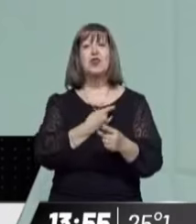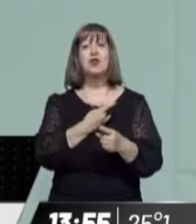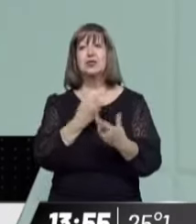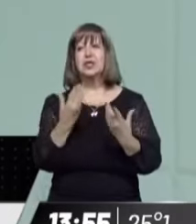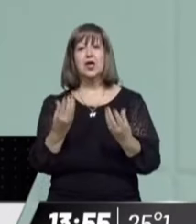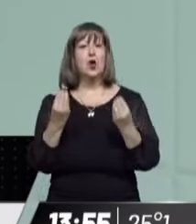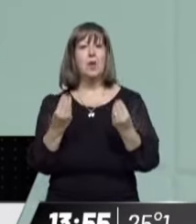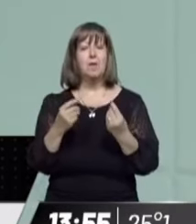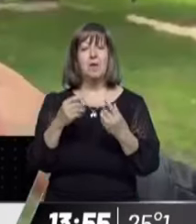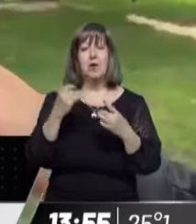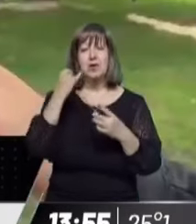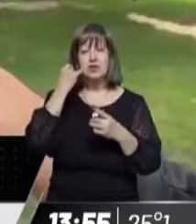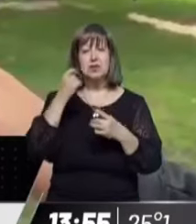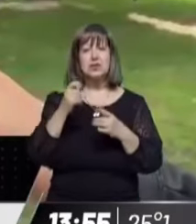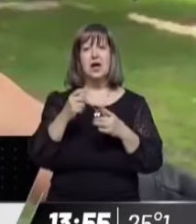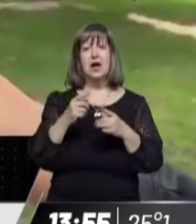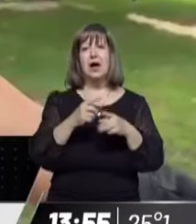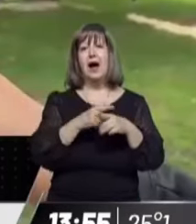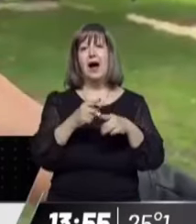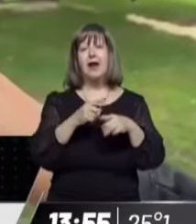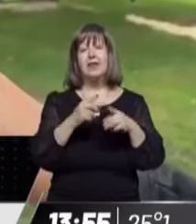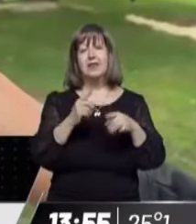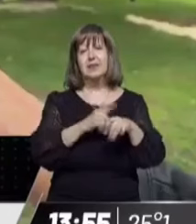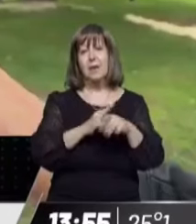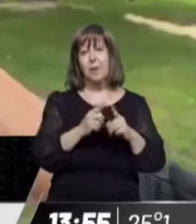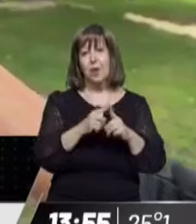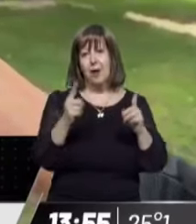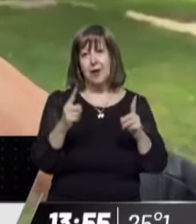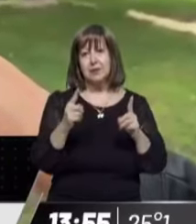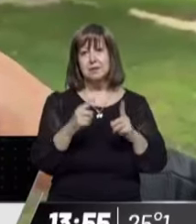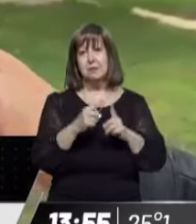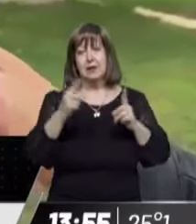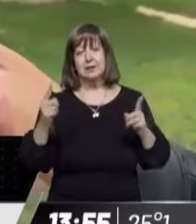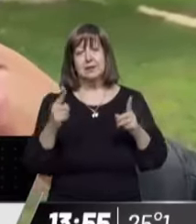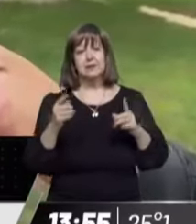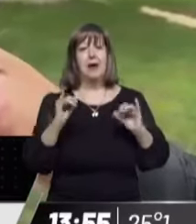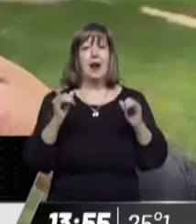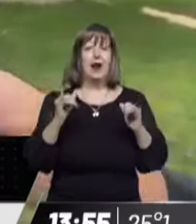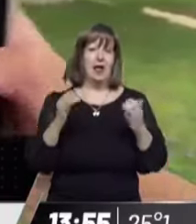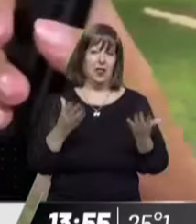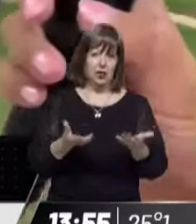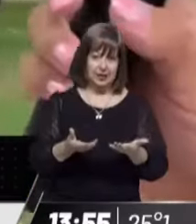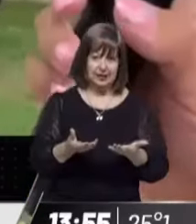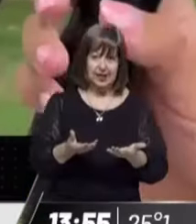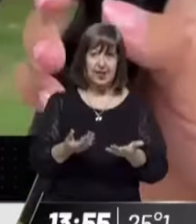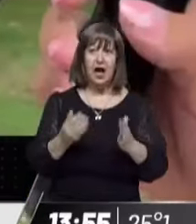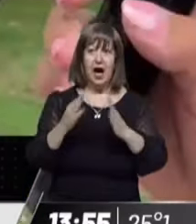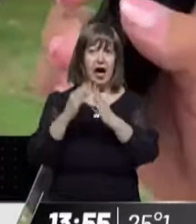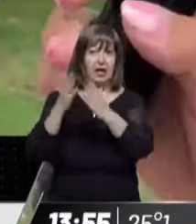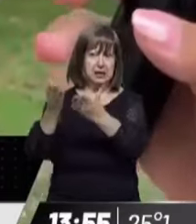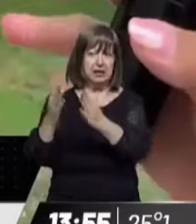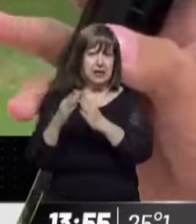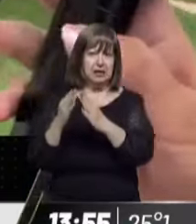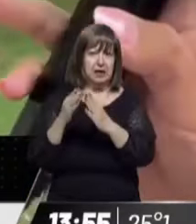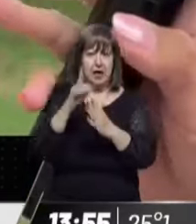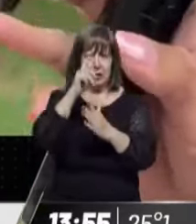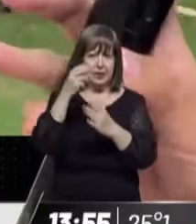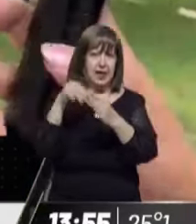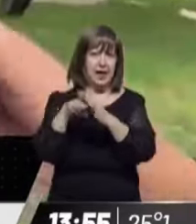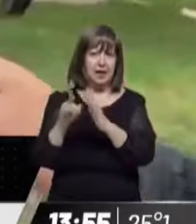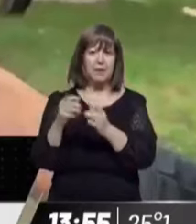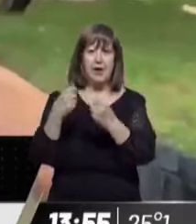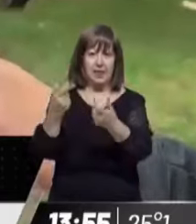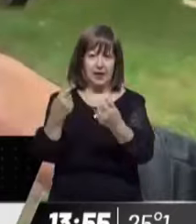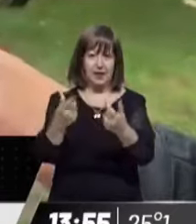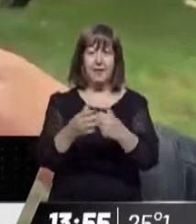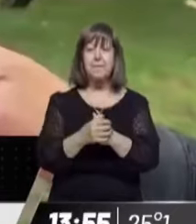salud que tenemos de corta duración y de larga duración para las chicas adolescentes. Pero la edad promedio del embarazo adolescente, ¿cuál